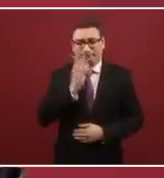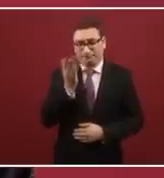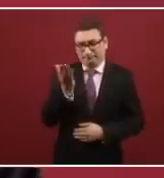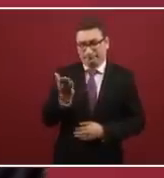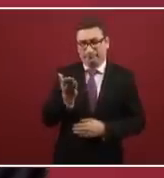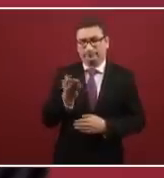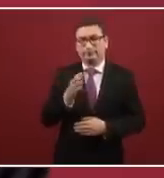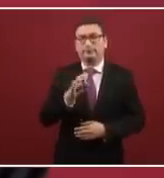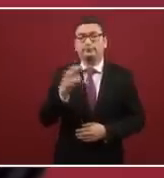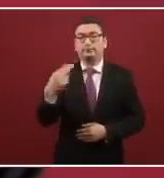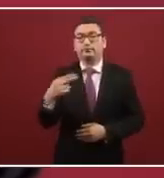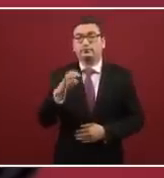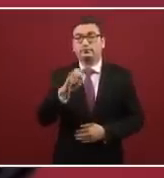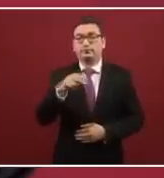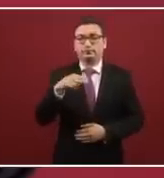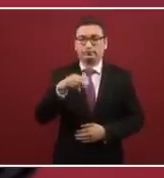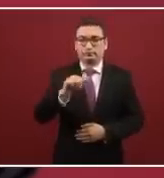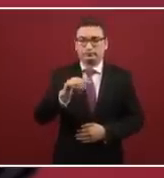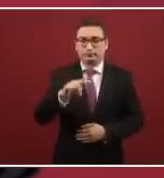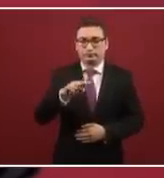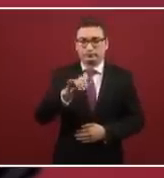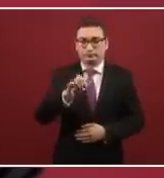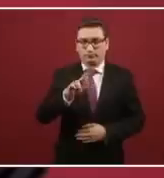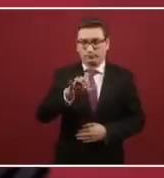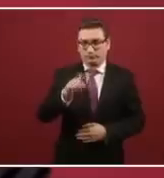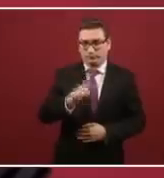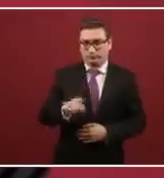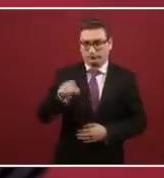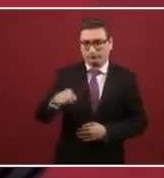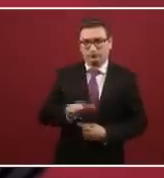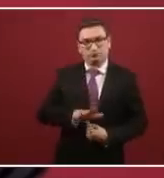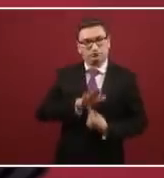Elena Álvarez que les presente